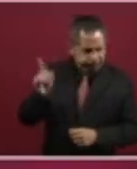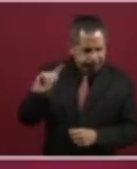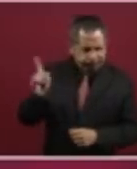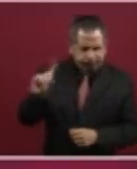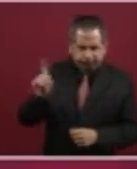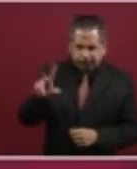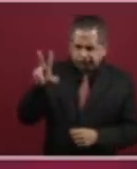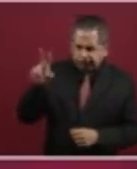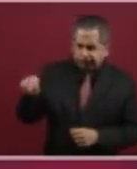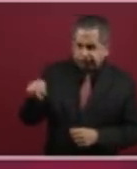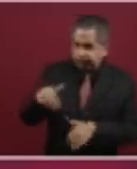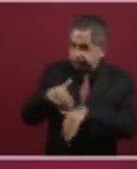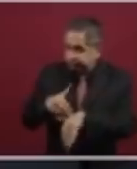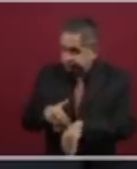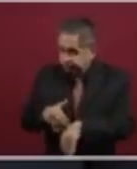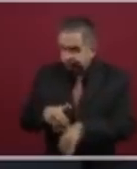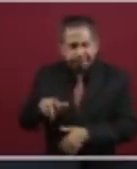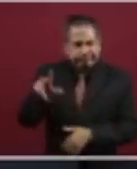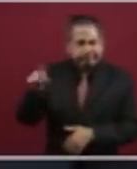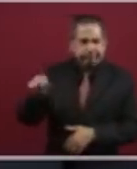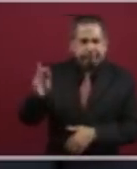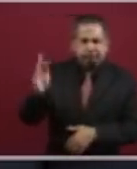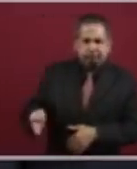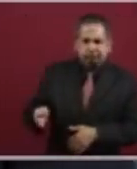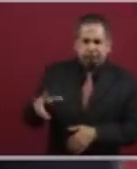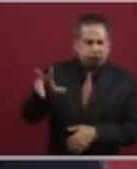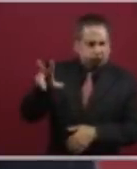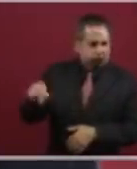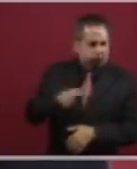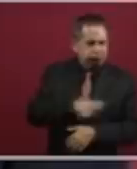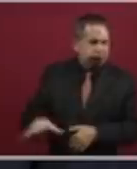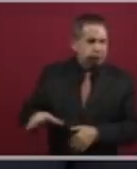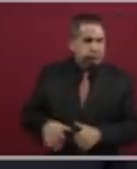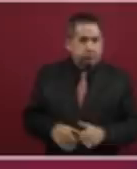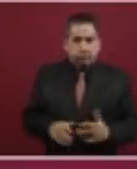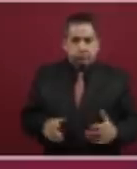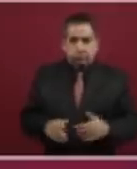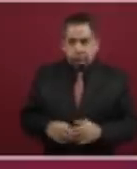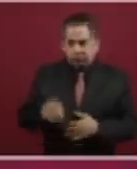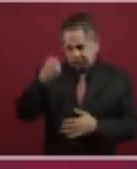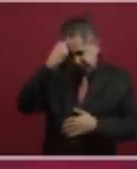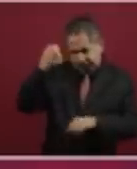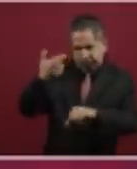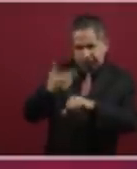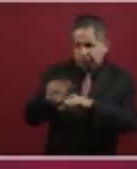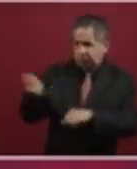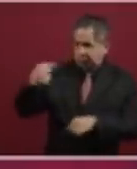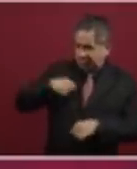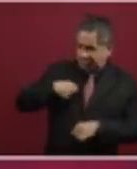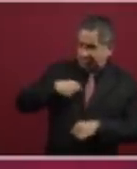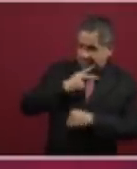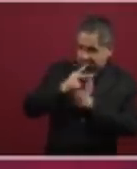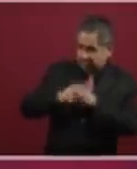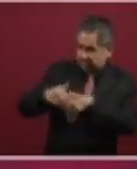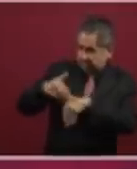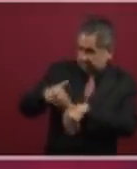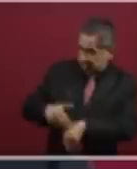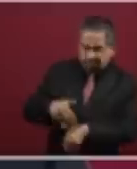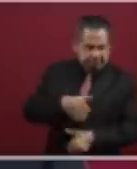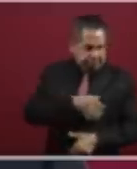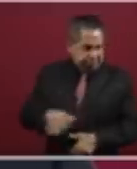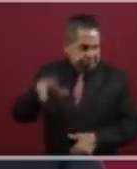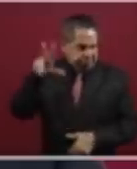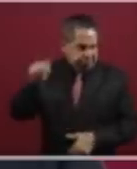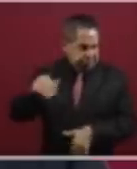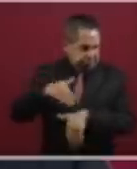no, yo no acepto a un extranjero gobernando mi patria.